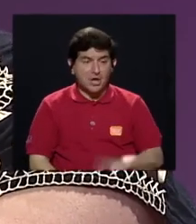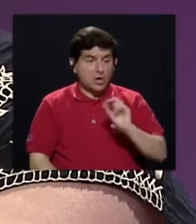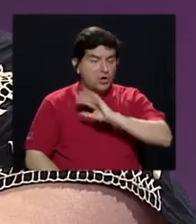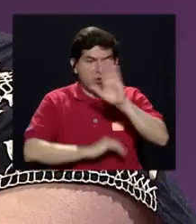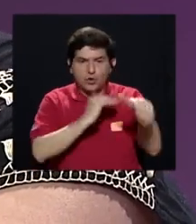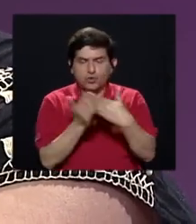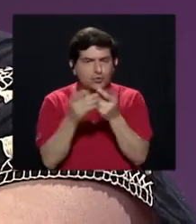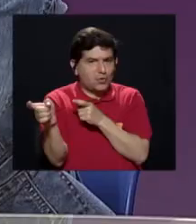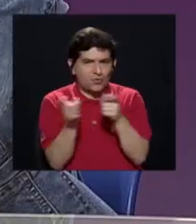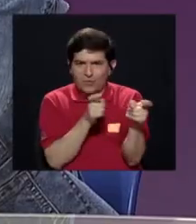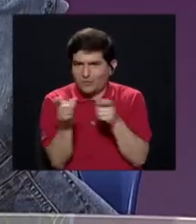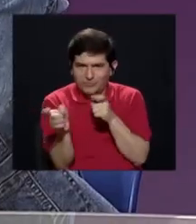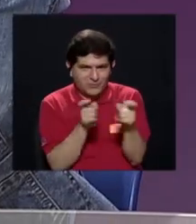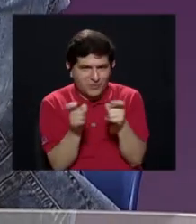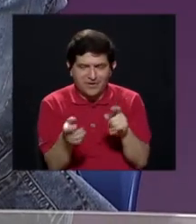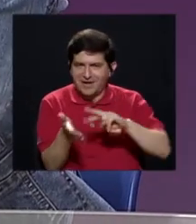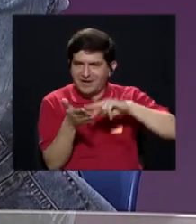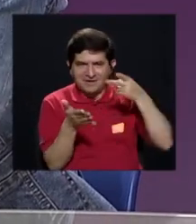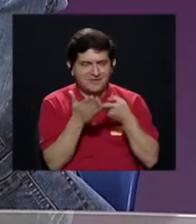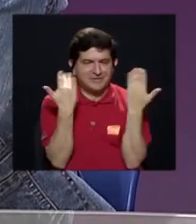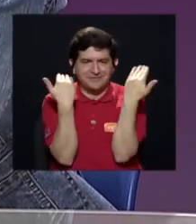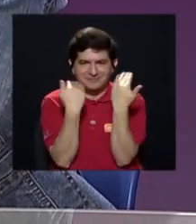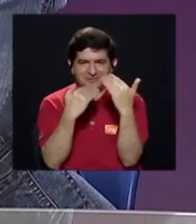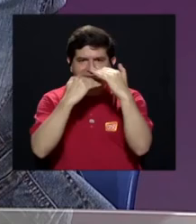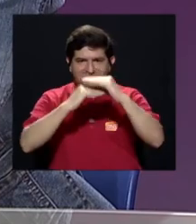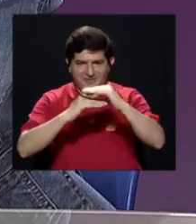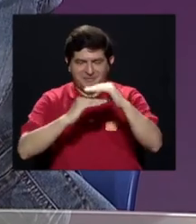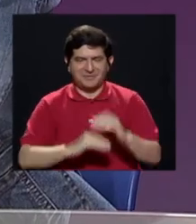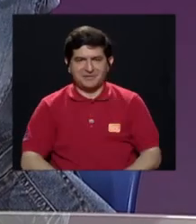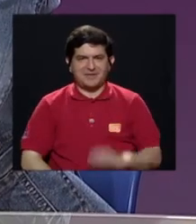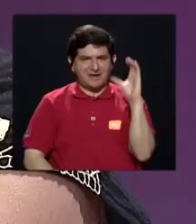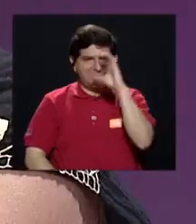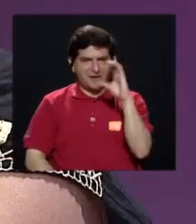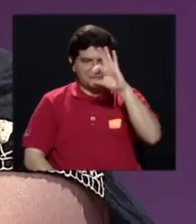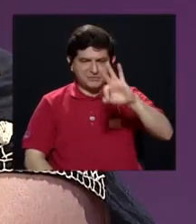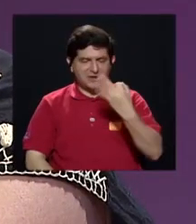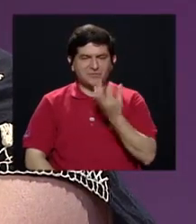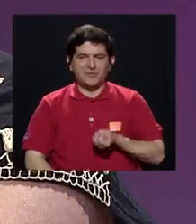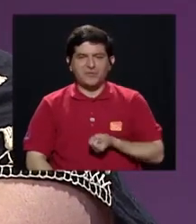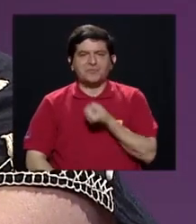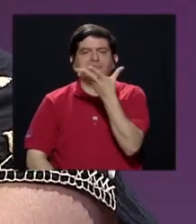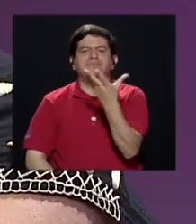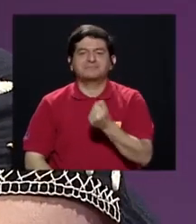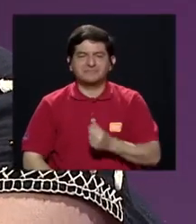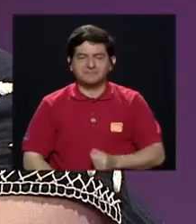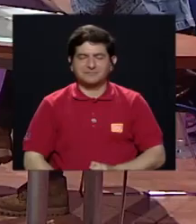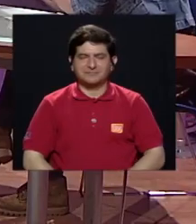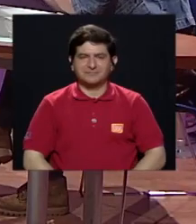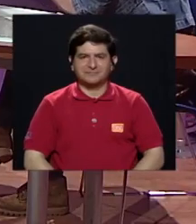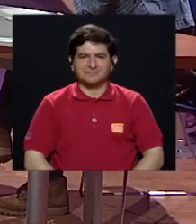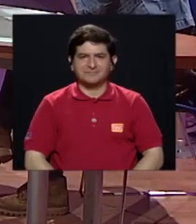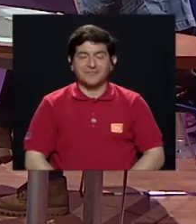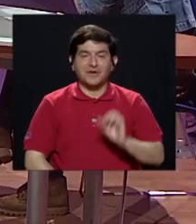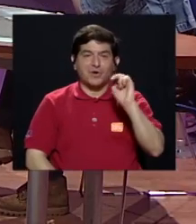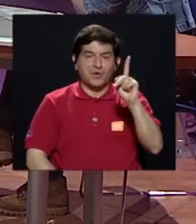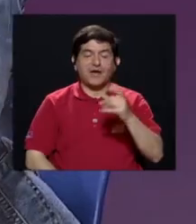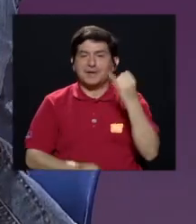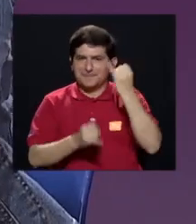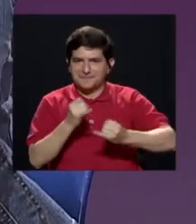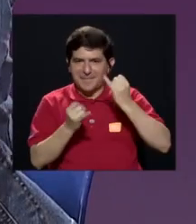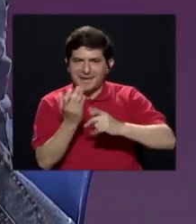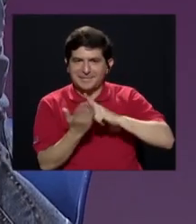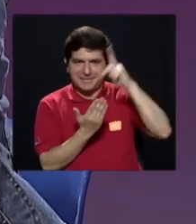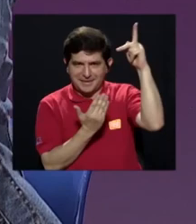las cosas, uh-huh. No sea un limitante a buscar una forma de expresión. Uh-huh. Bueno, y para cerrar